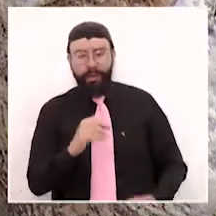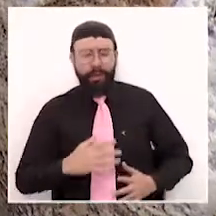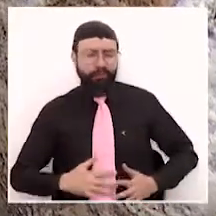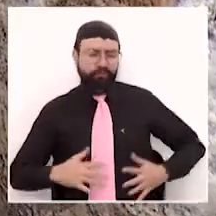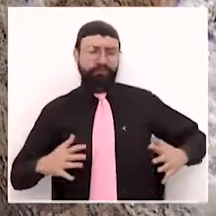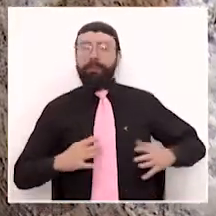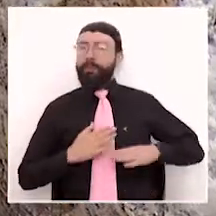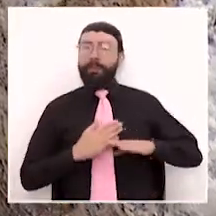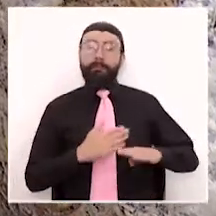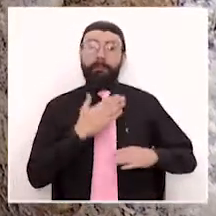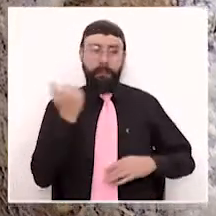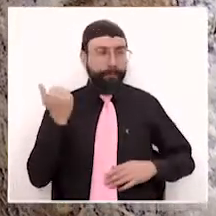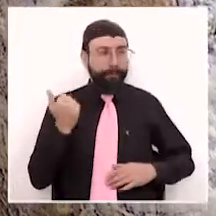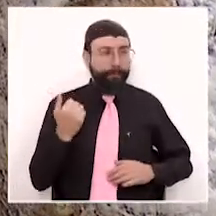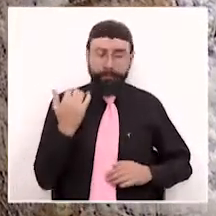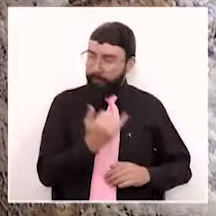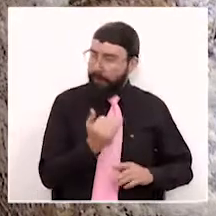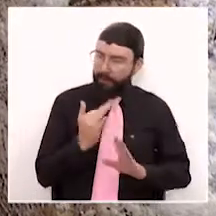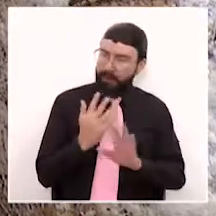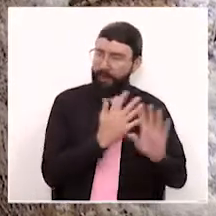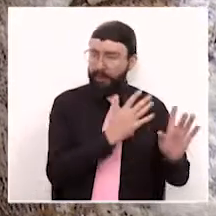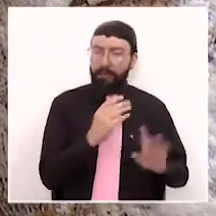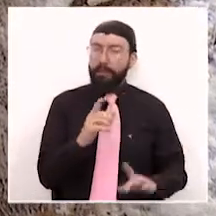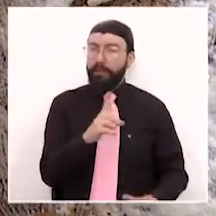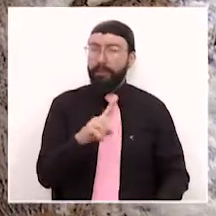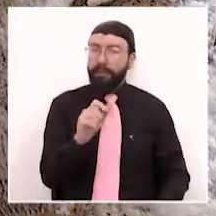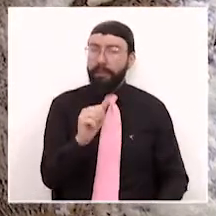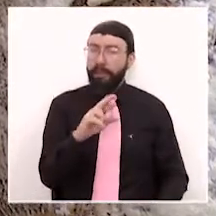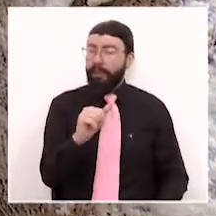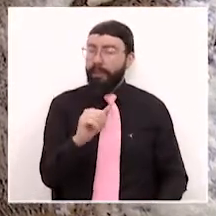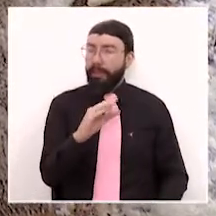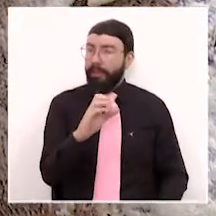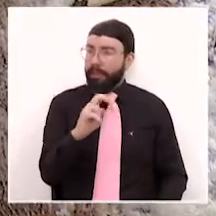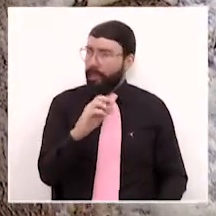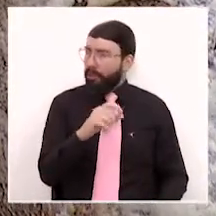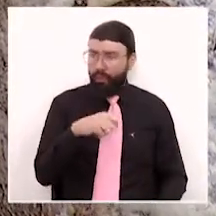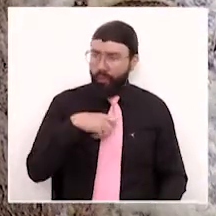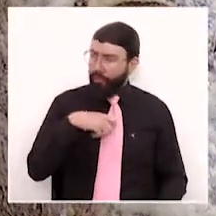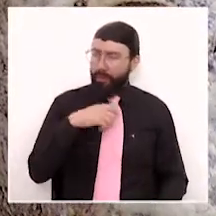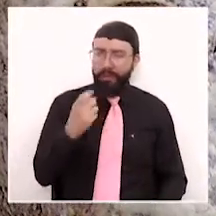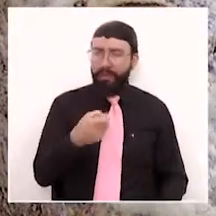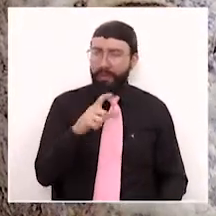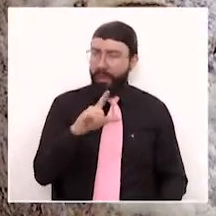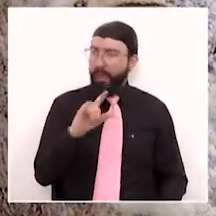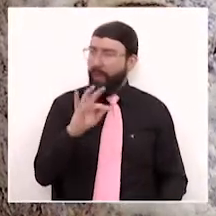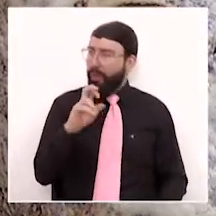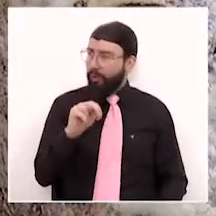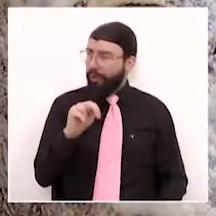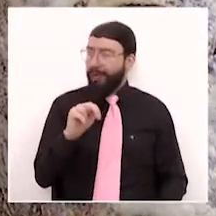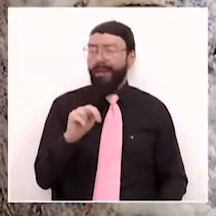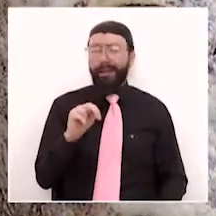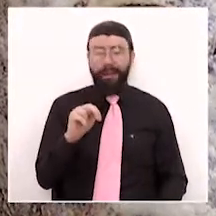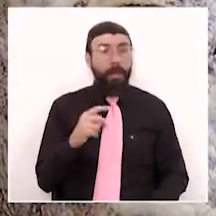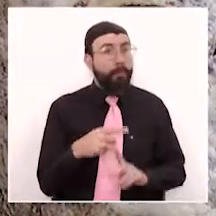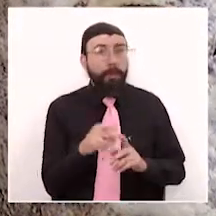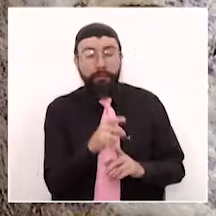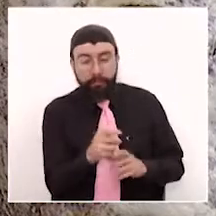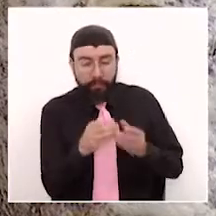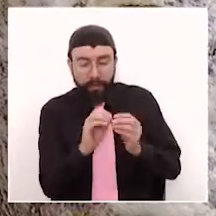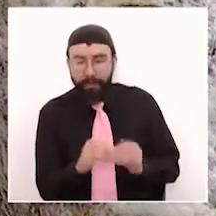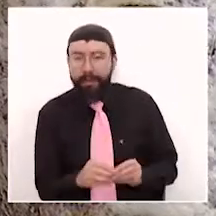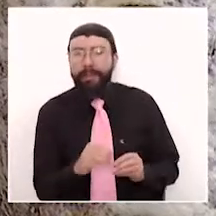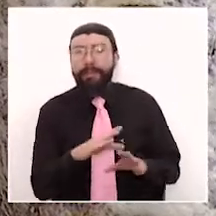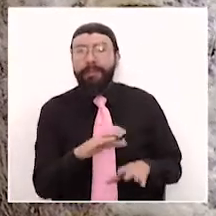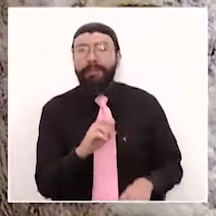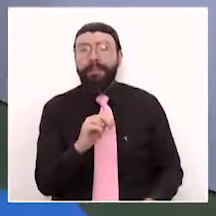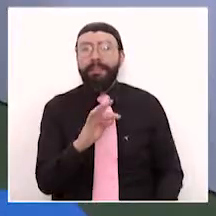decir, que este trigo sarraceno no contiene gluten. Exacto, ese no tiene gluten, sin embargo, este pan que está acá, este está hecho con harina de centeno,